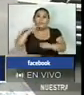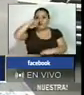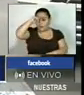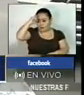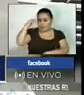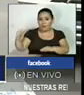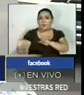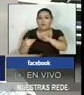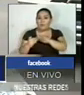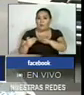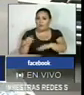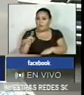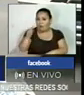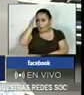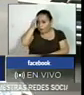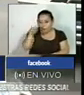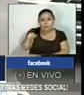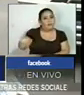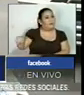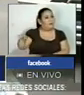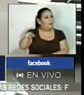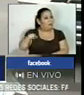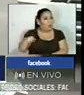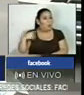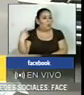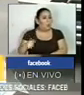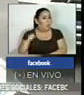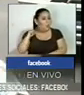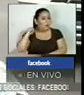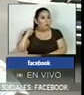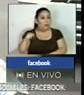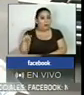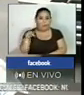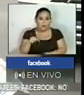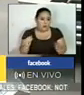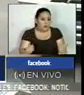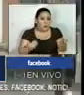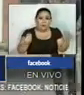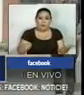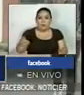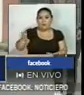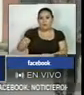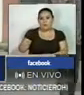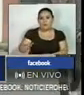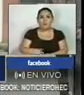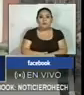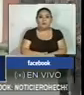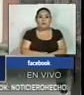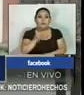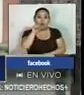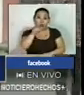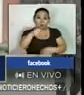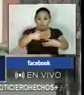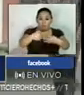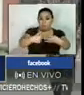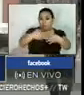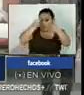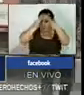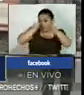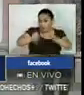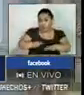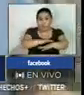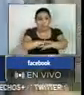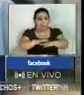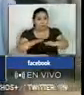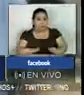no crean que el trabajo que ellas desempeñan es bastante duro, más ahorita que no hay transporte. La medida continuará hasta finalizar la